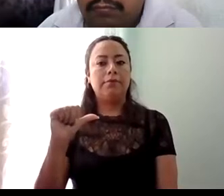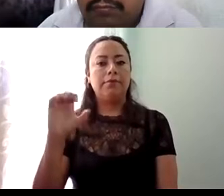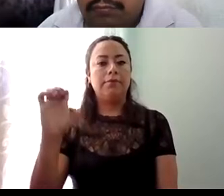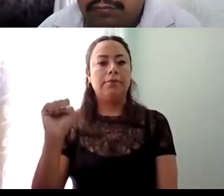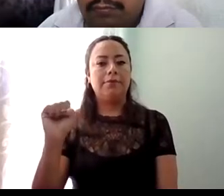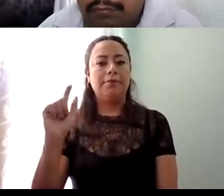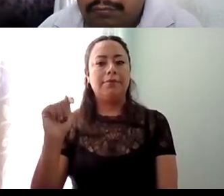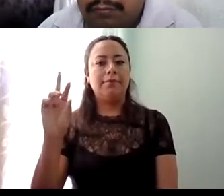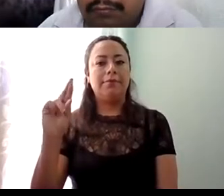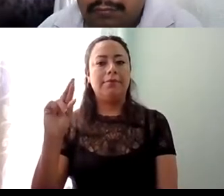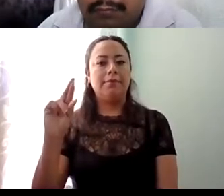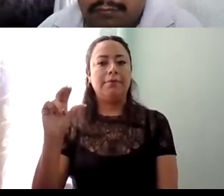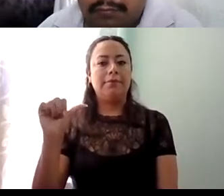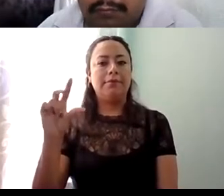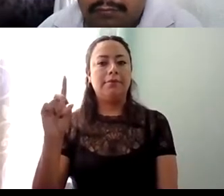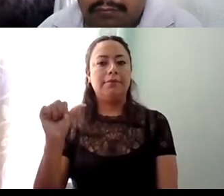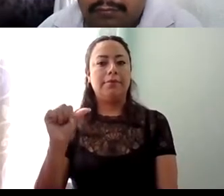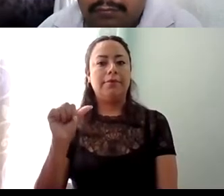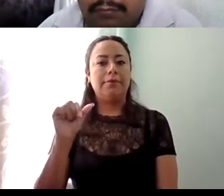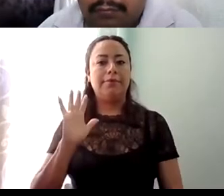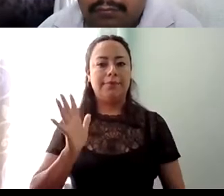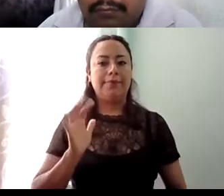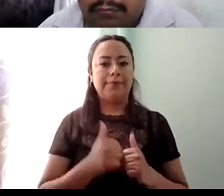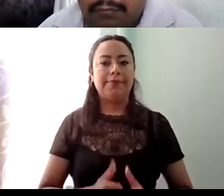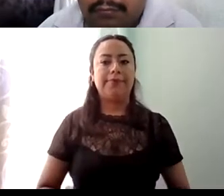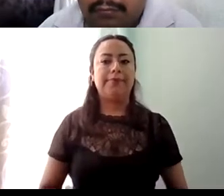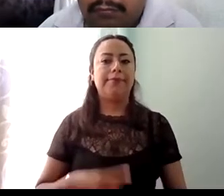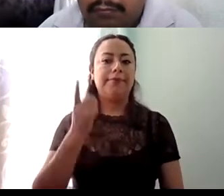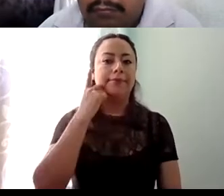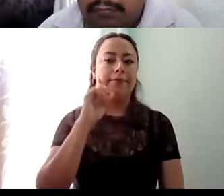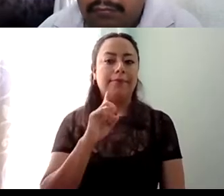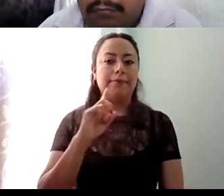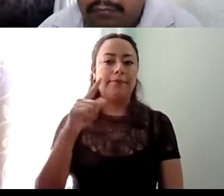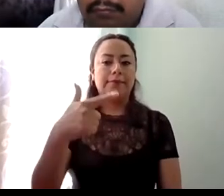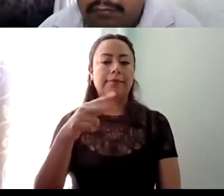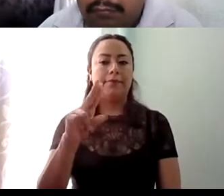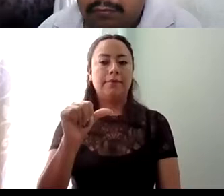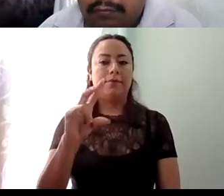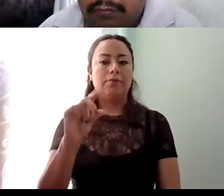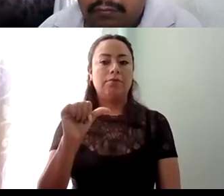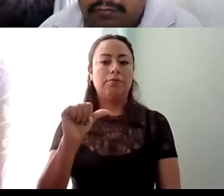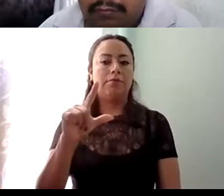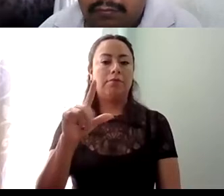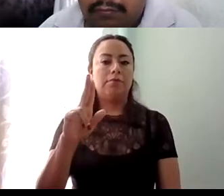Estrada. Presente. Diputada María Guadalupe Aguilar Solache.